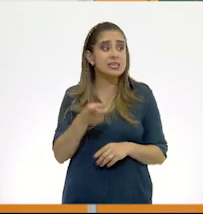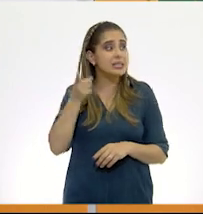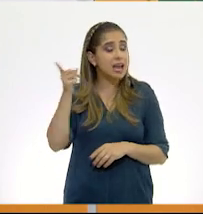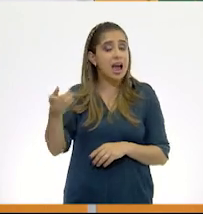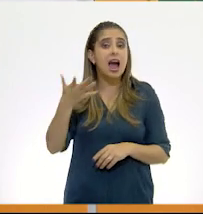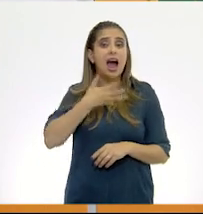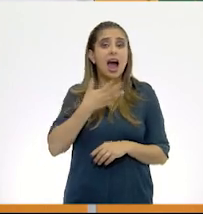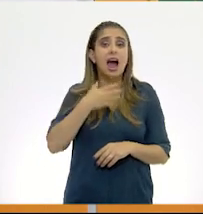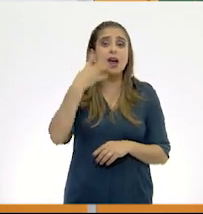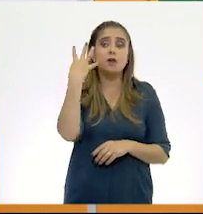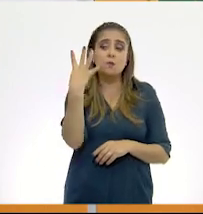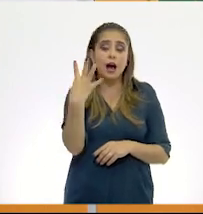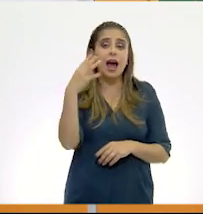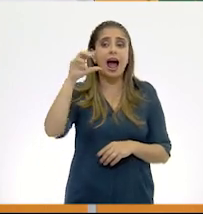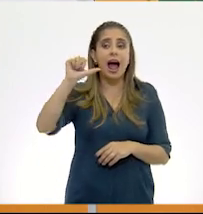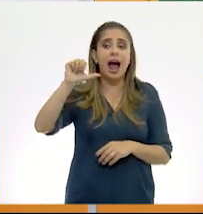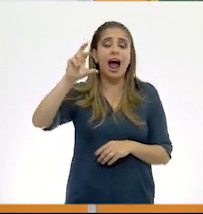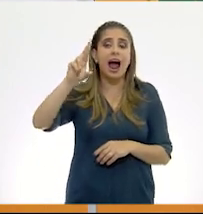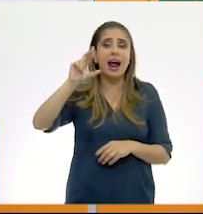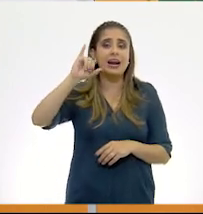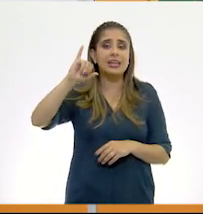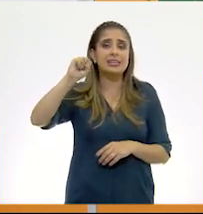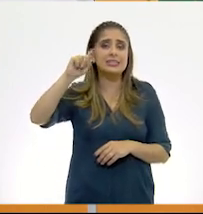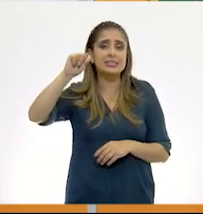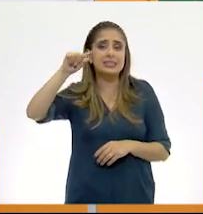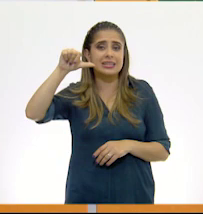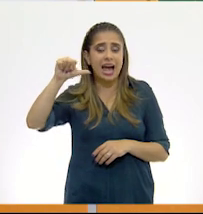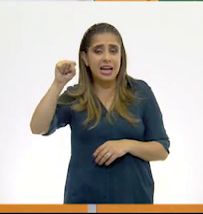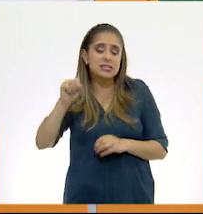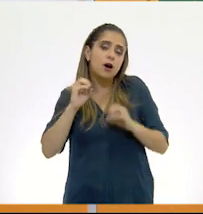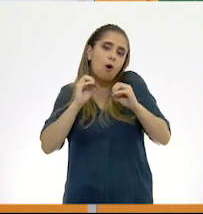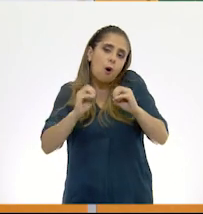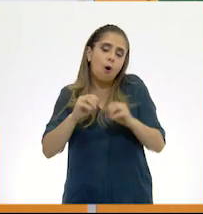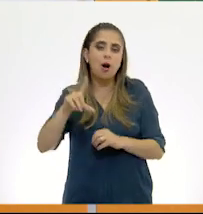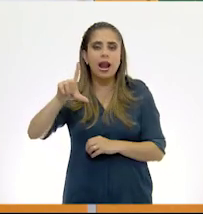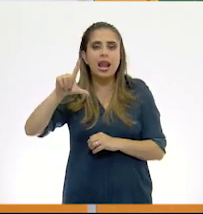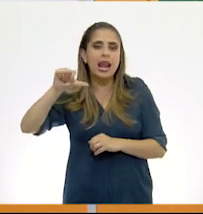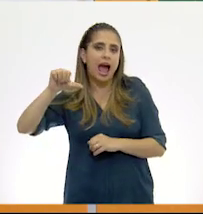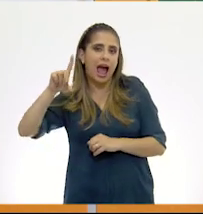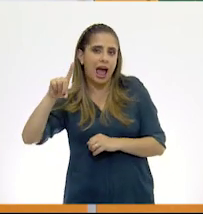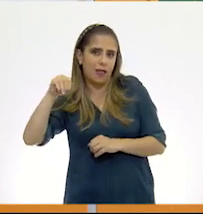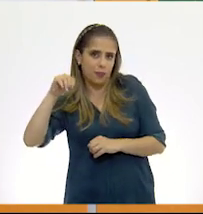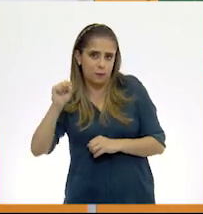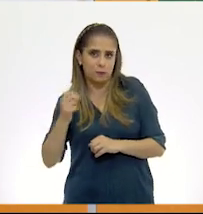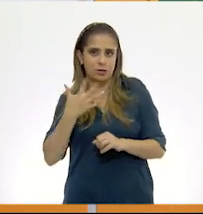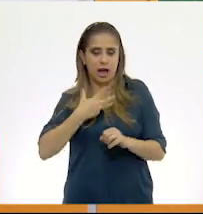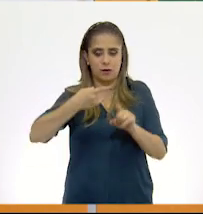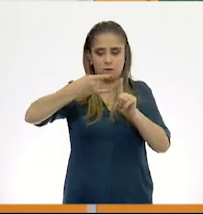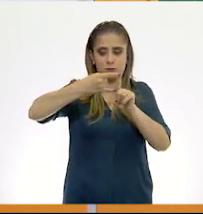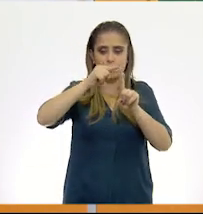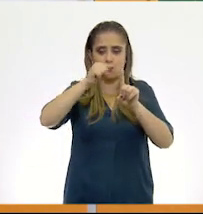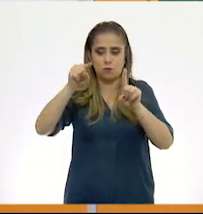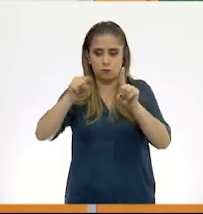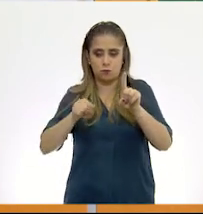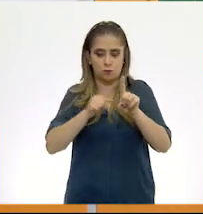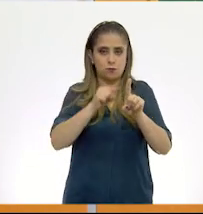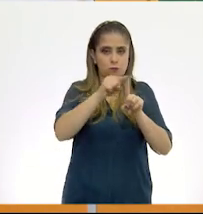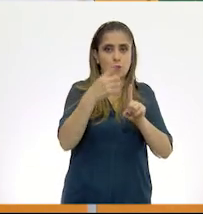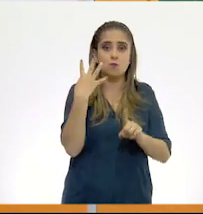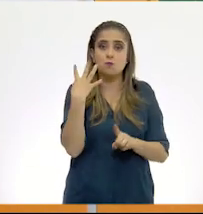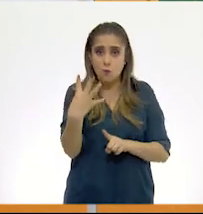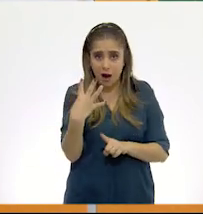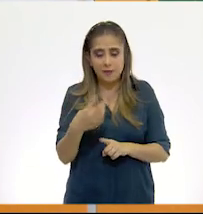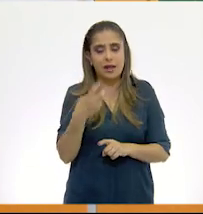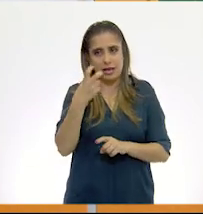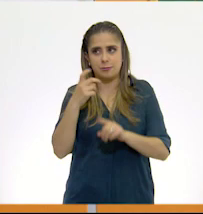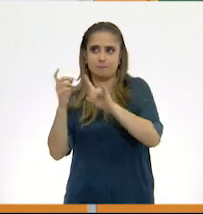Dijo aristas. Oh. ¡Bravo, bravo! Vamos a colocarla entonces rápidamente del lado izquierdo, como nos